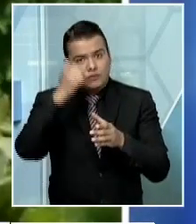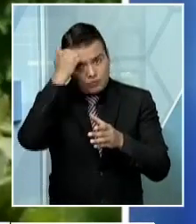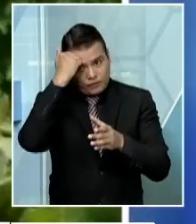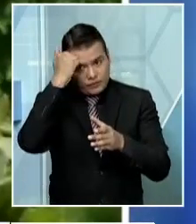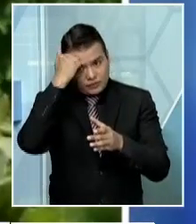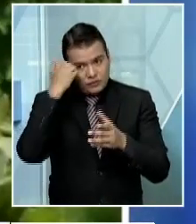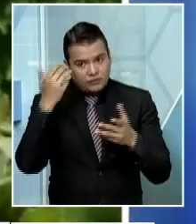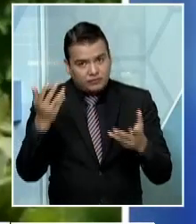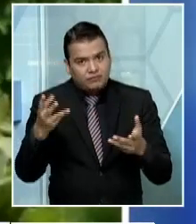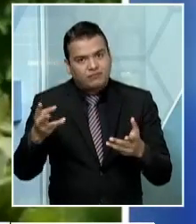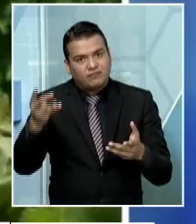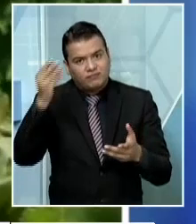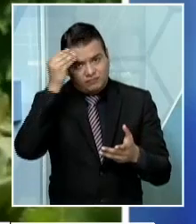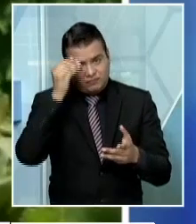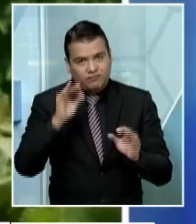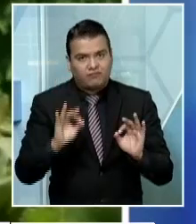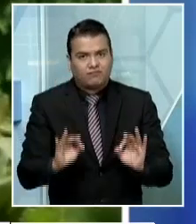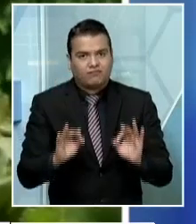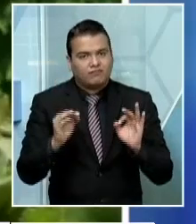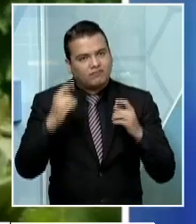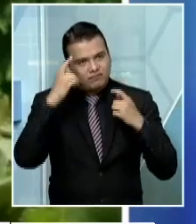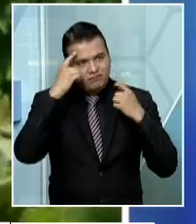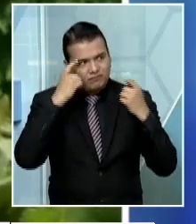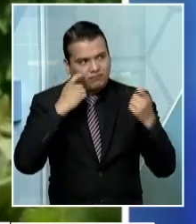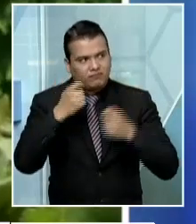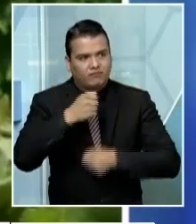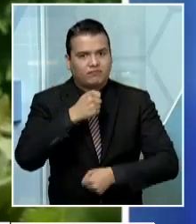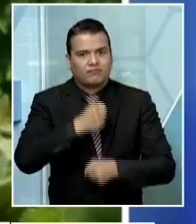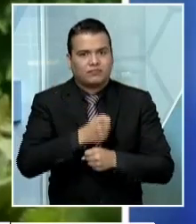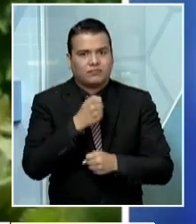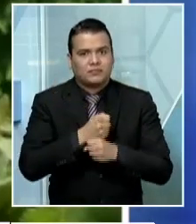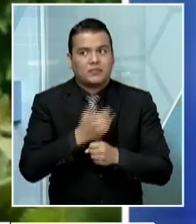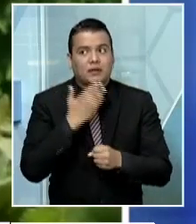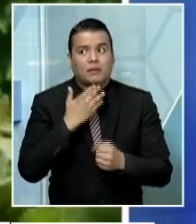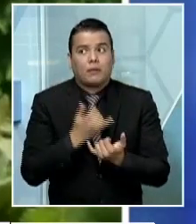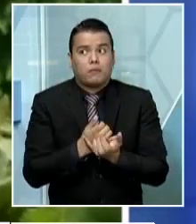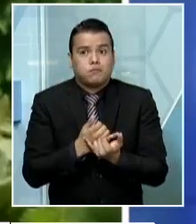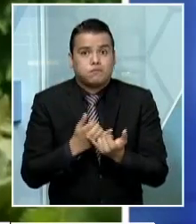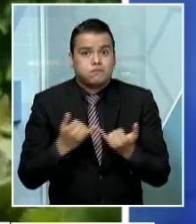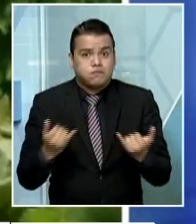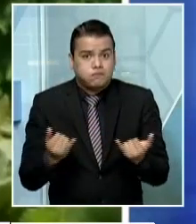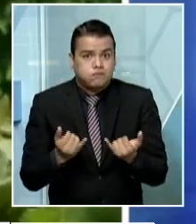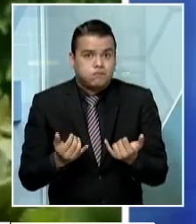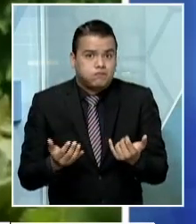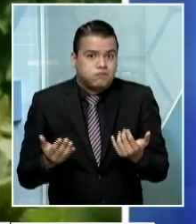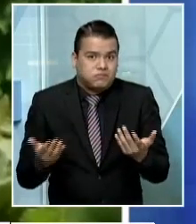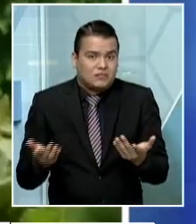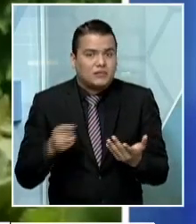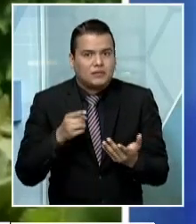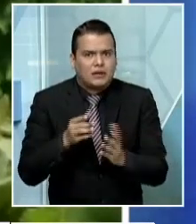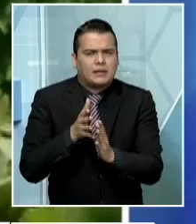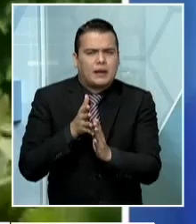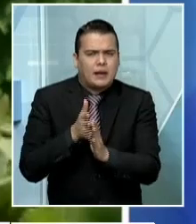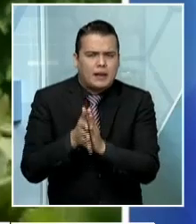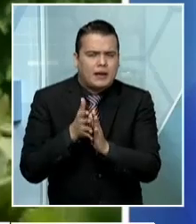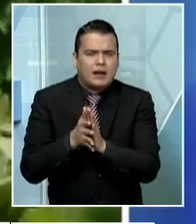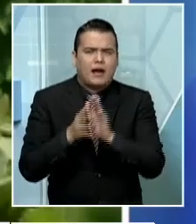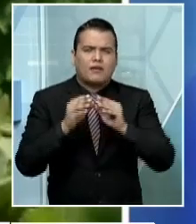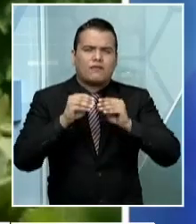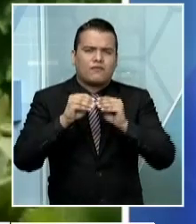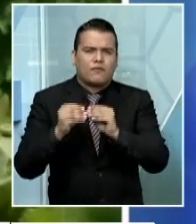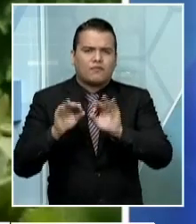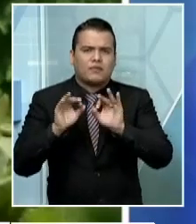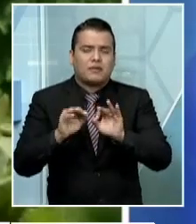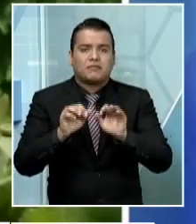súper valiosa de trabajo al interior de las aulas. Pero es tan rico en sus historias y en su narrativa